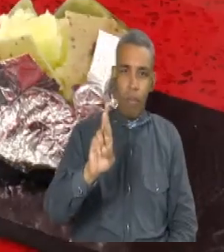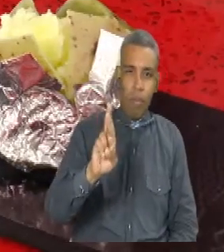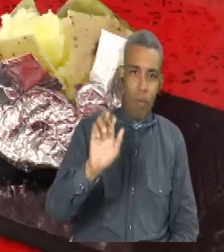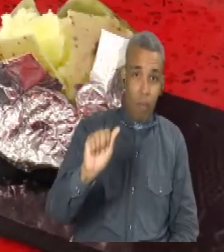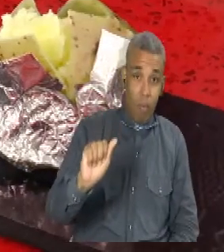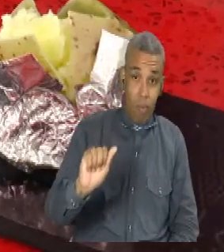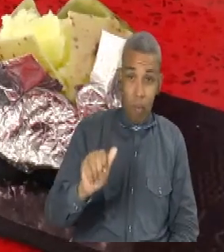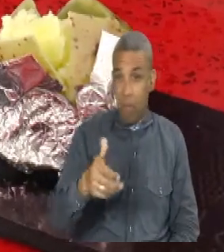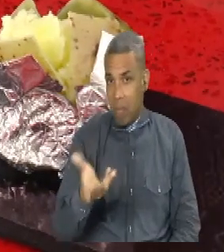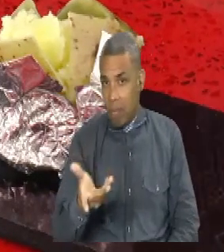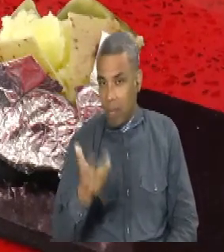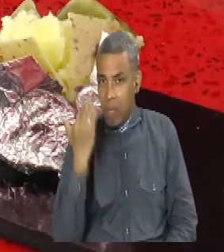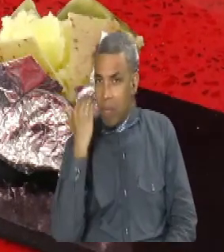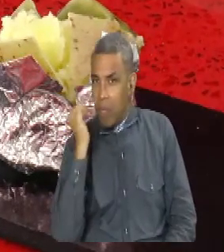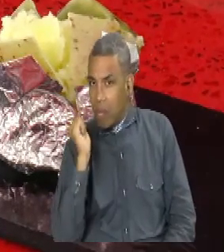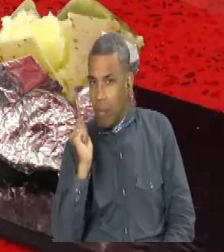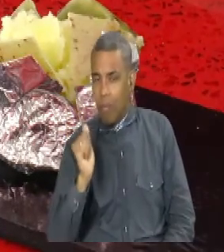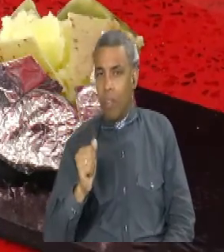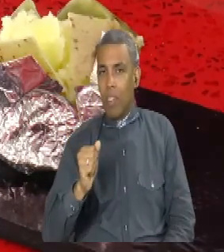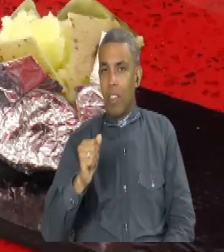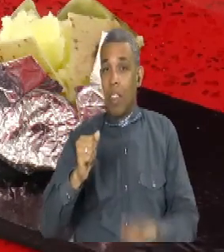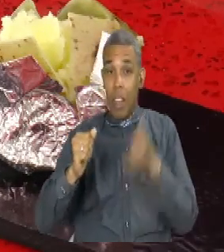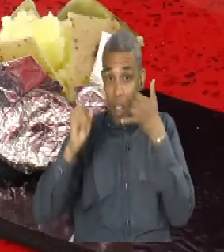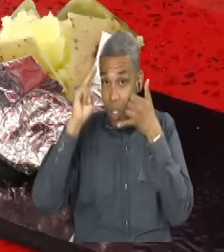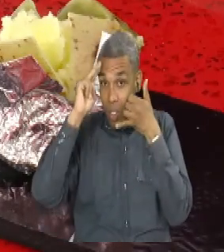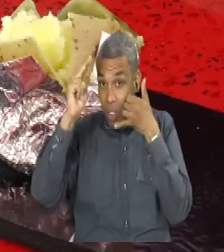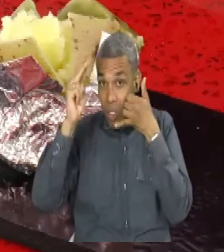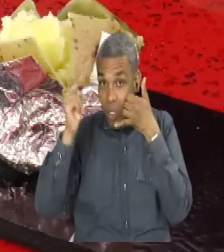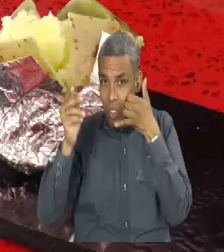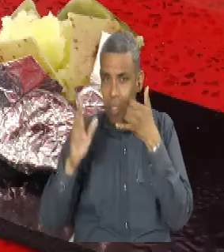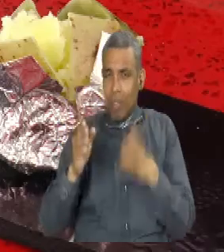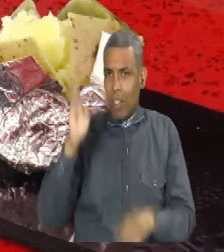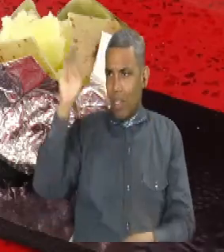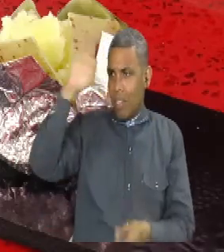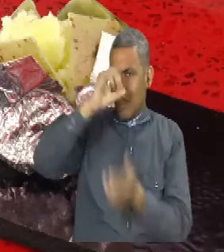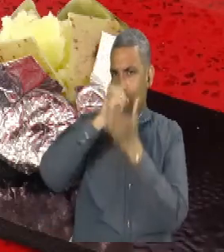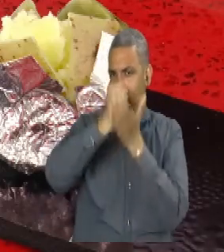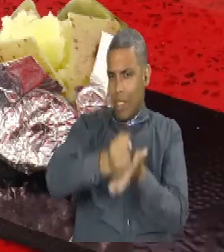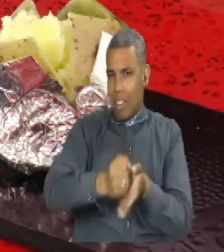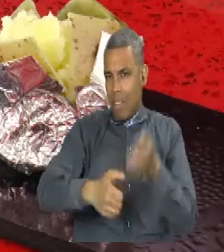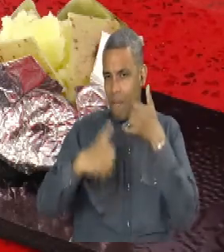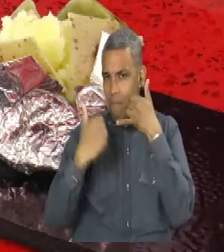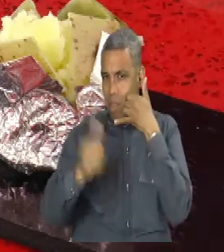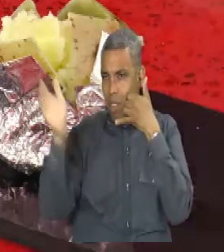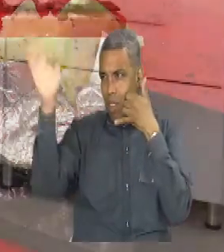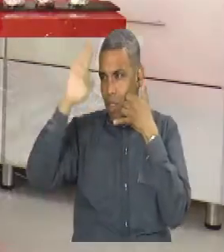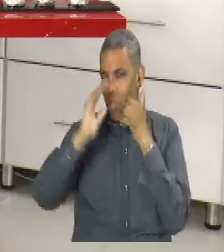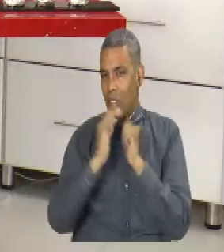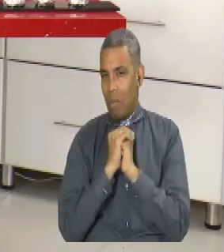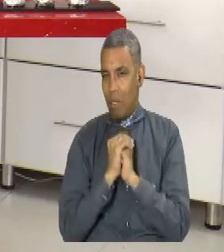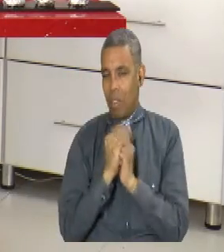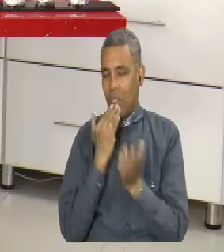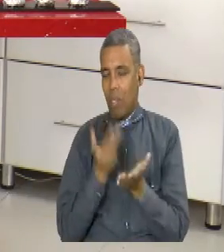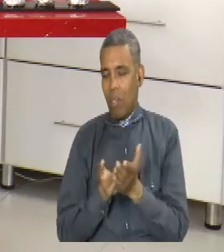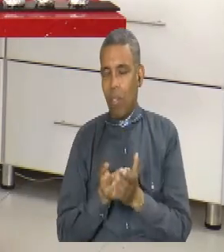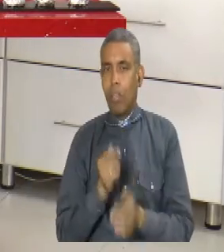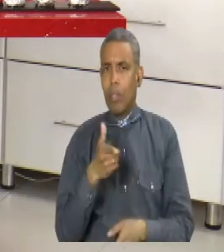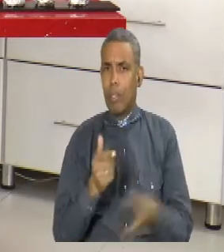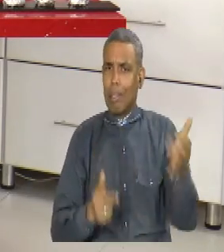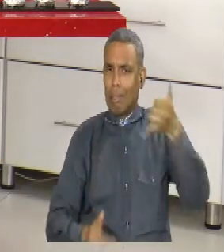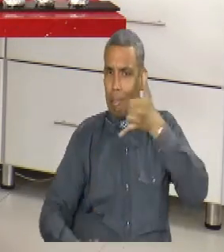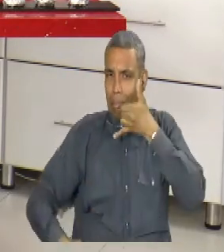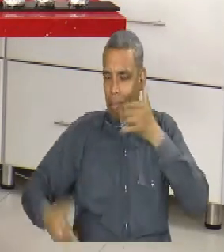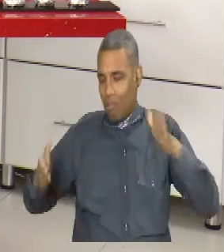¿Aló? Aló, Elvira, ¿qué más? Dios te bendiga. Amén, buenos días. Buenos días, feliz que se haya comunicado con nosotros. Eres